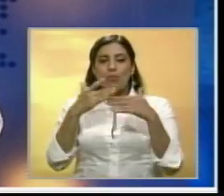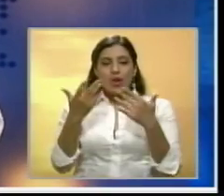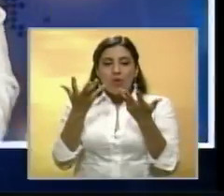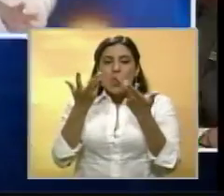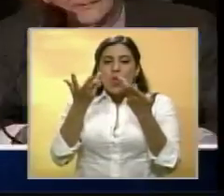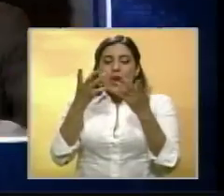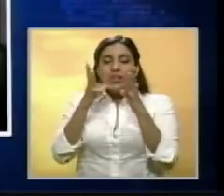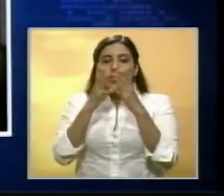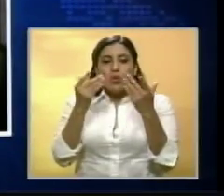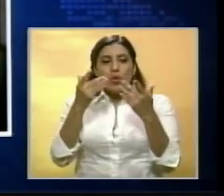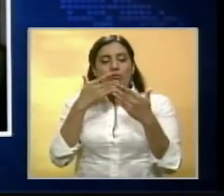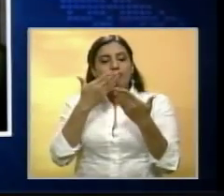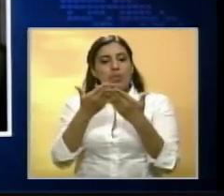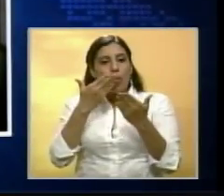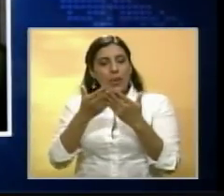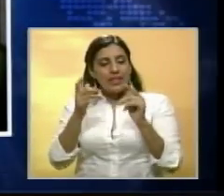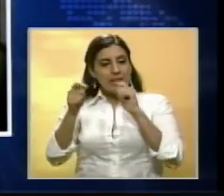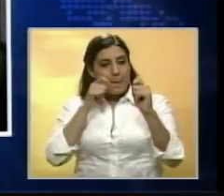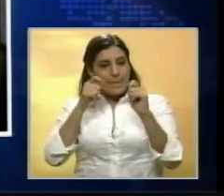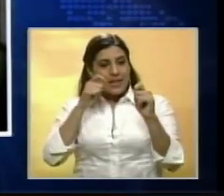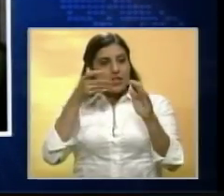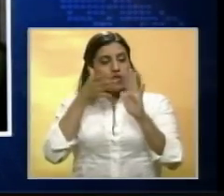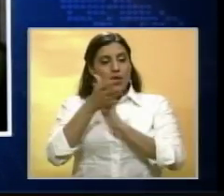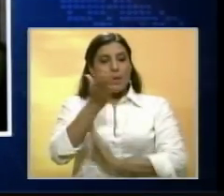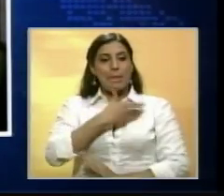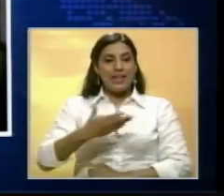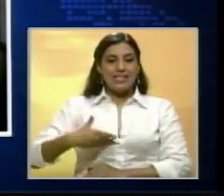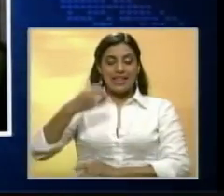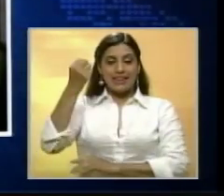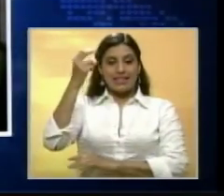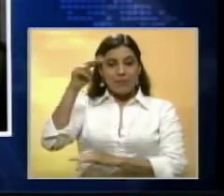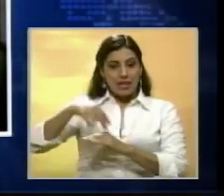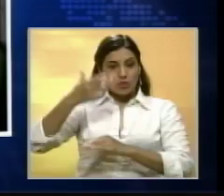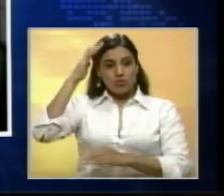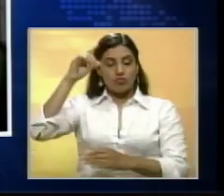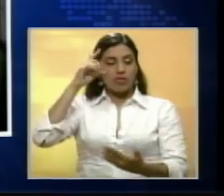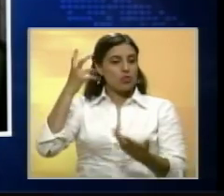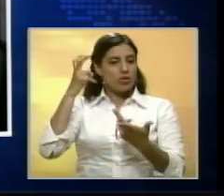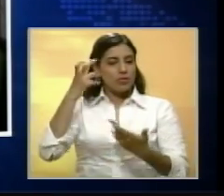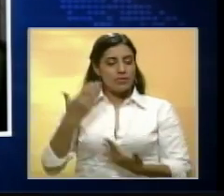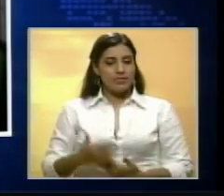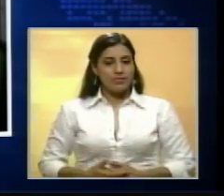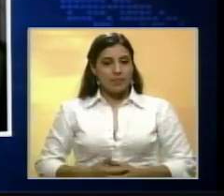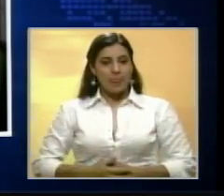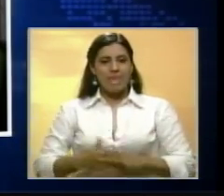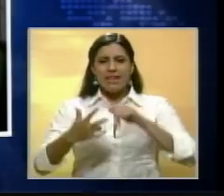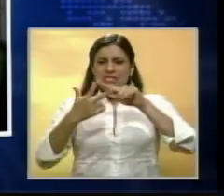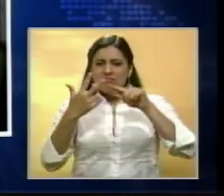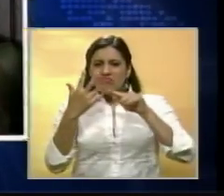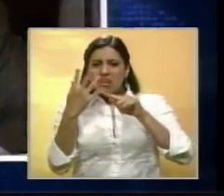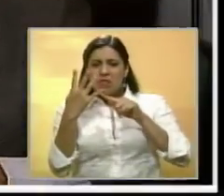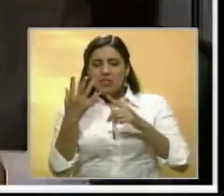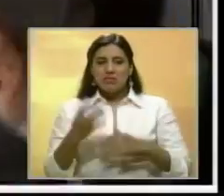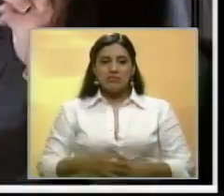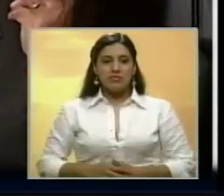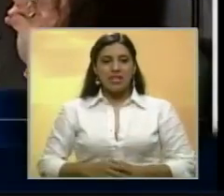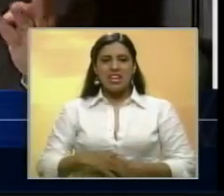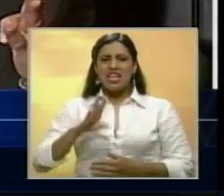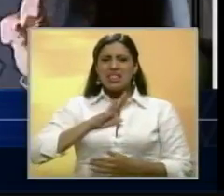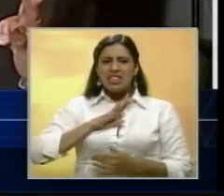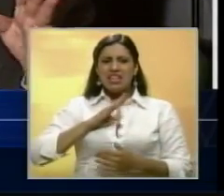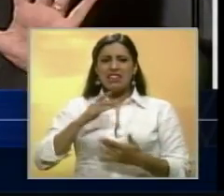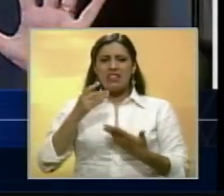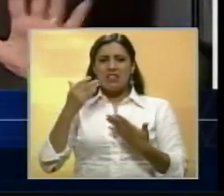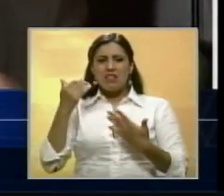nos va a seguir presentando esta rueda de prensa del presidente del Parlamento, Henry Ramos Ayub. Escuchemos. 2, 3, 4.